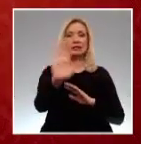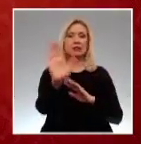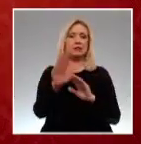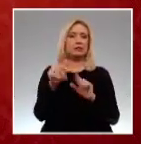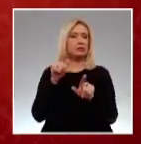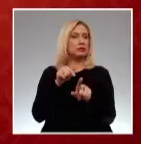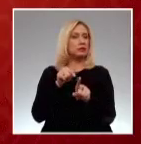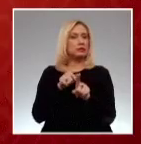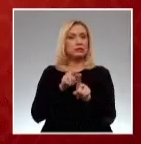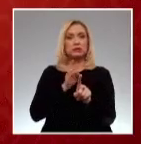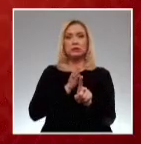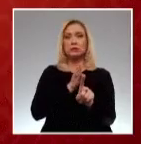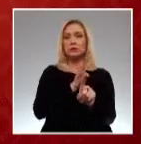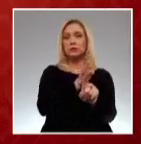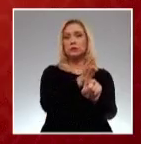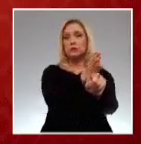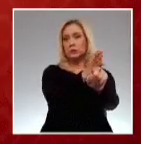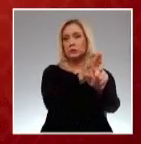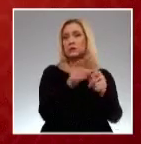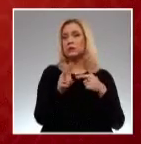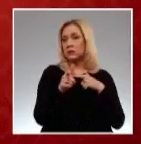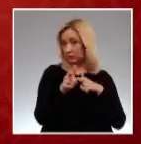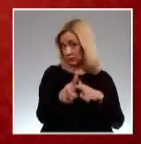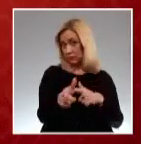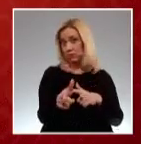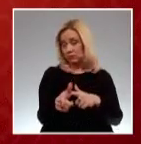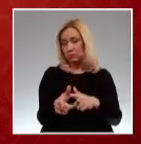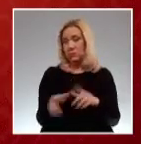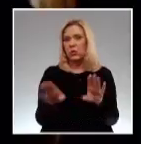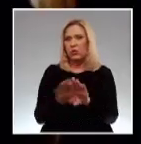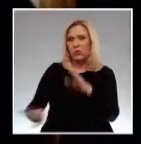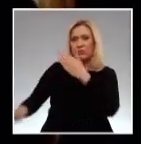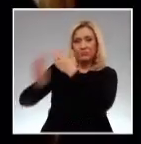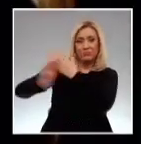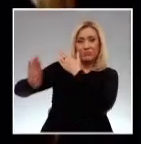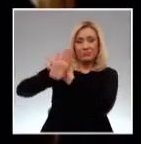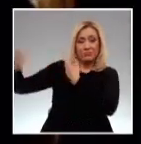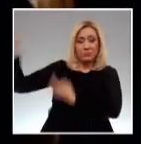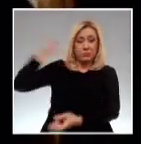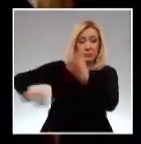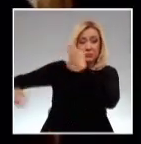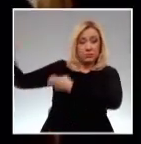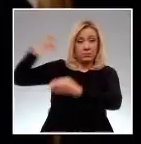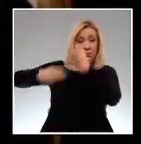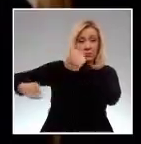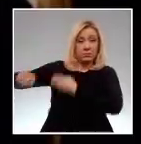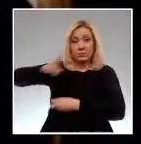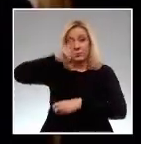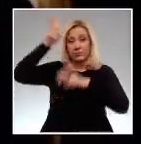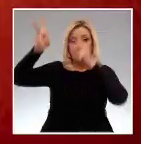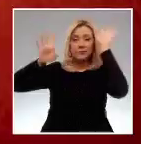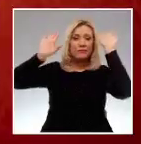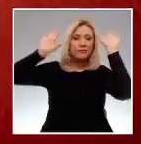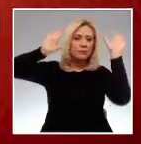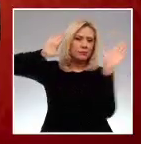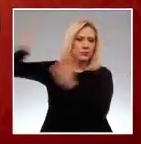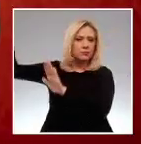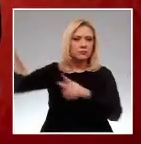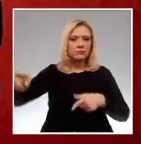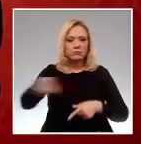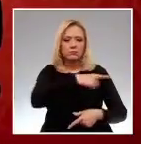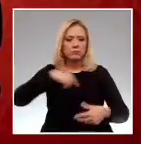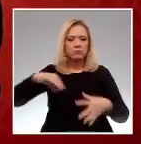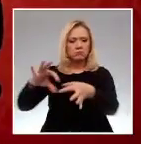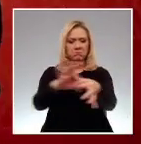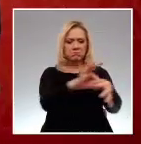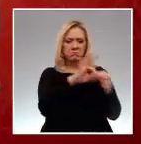Señaló que la manera de enfrentar los ataques y las estrategias de desprestigio contra el Poder Judicial es mostrar una judicatura unida. Urge